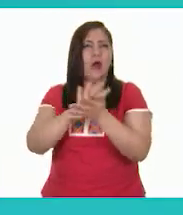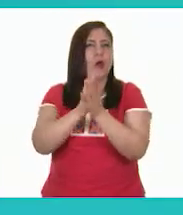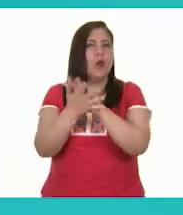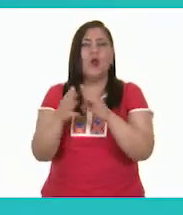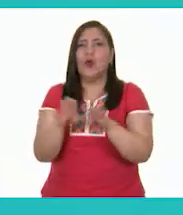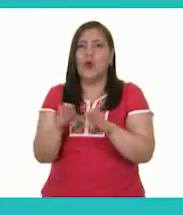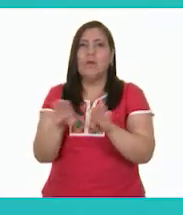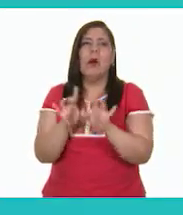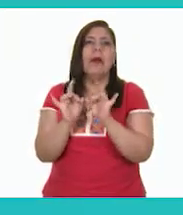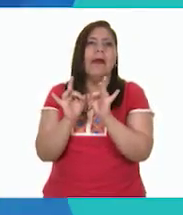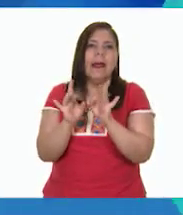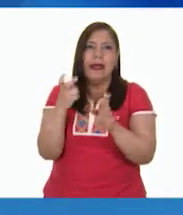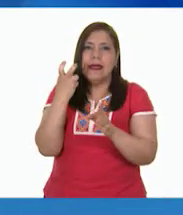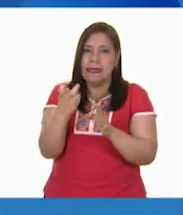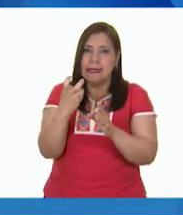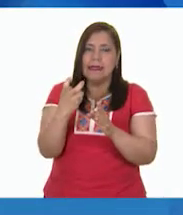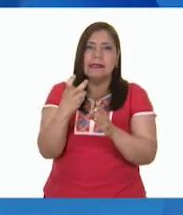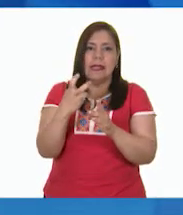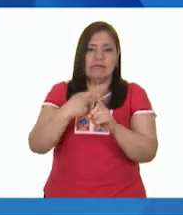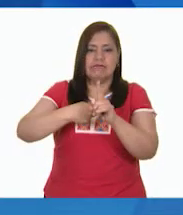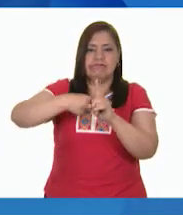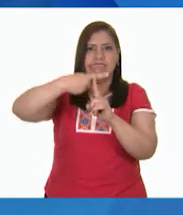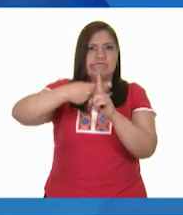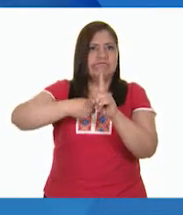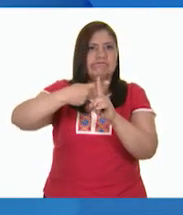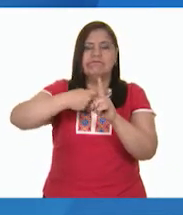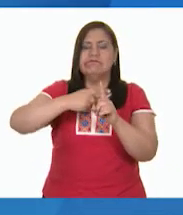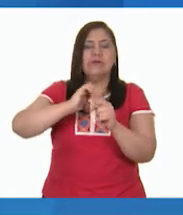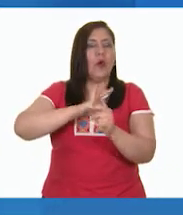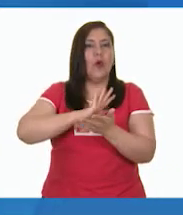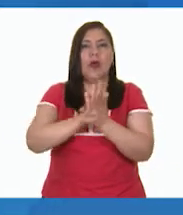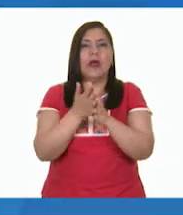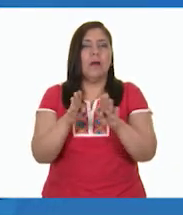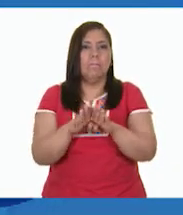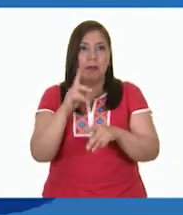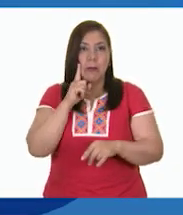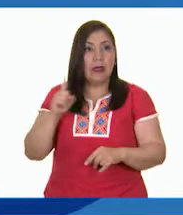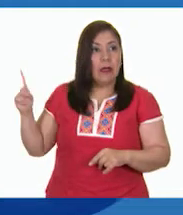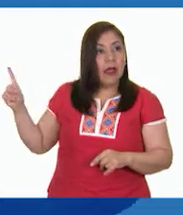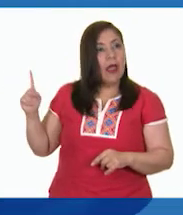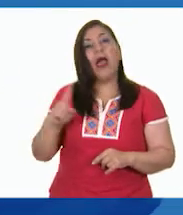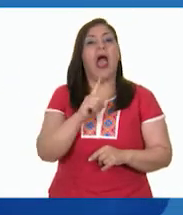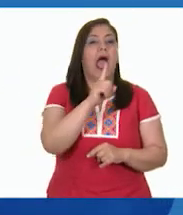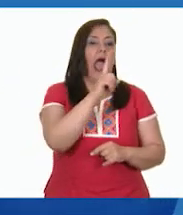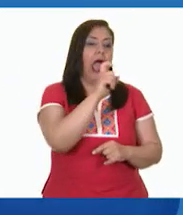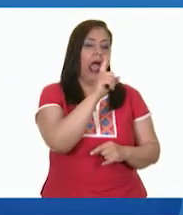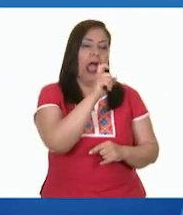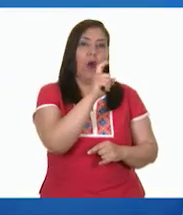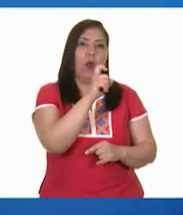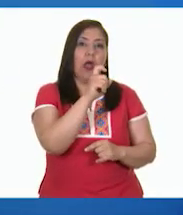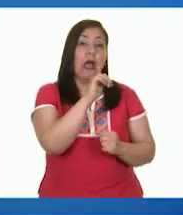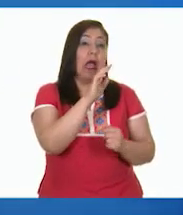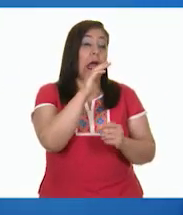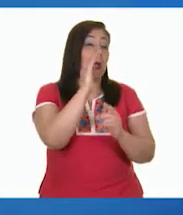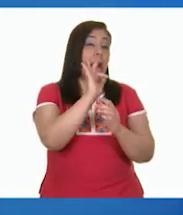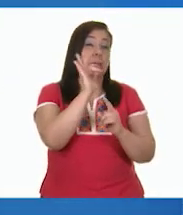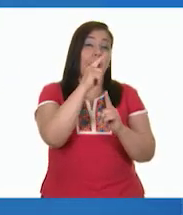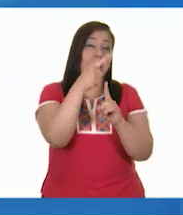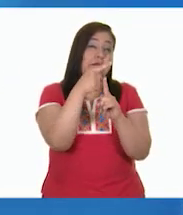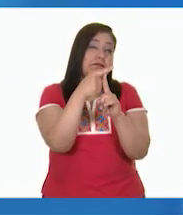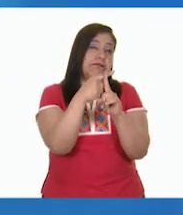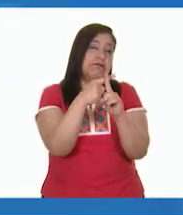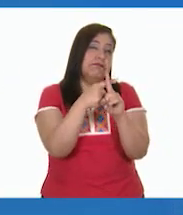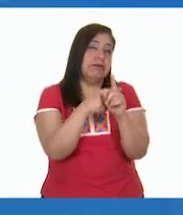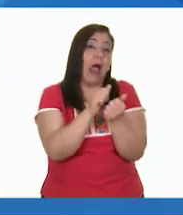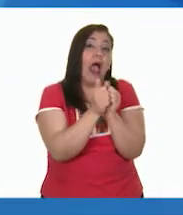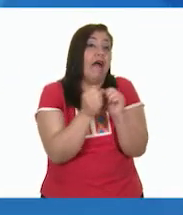la temperatura a estas transformaciones? Uy. Por ejemplo, de líquido, mientras menos temperatura... Ahí está, mire, maestro. ...pasará a ser un